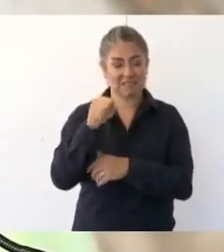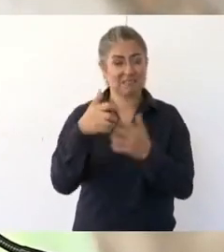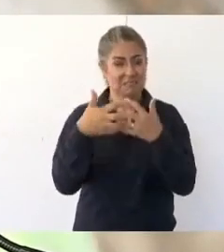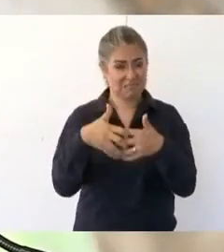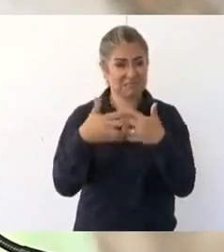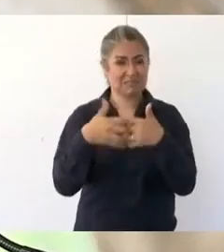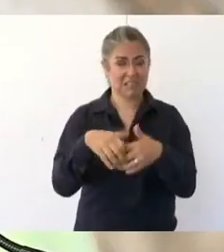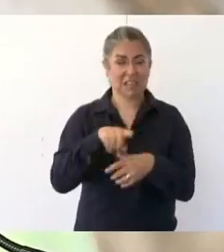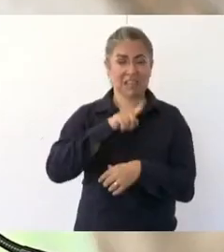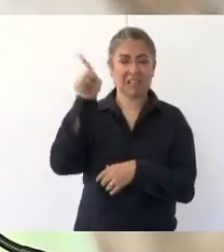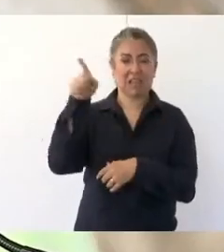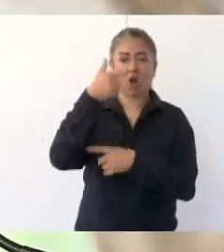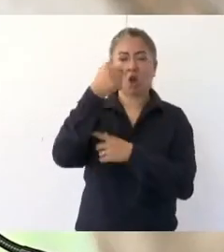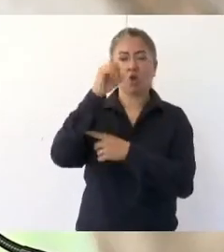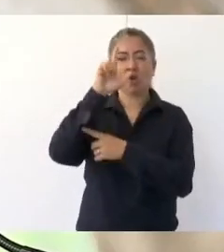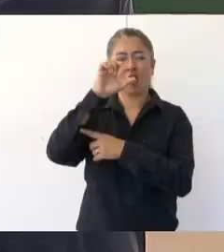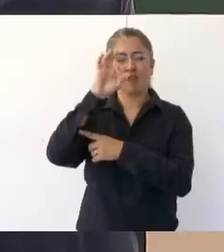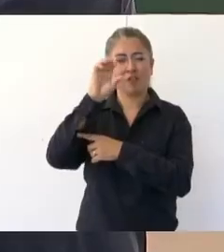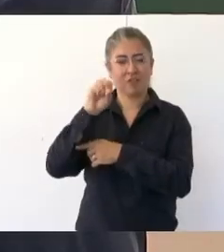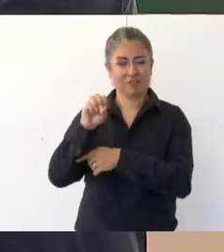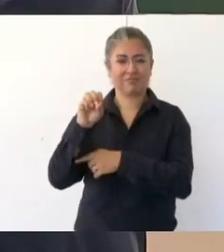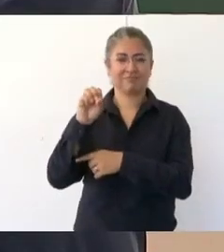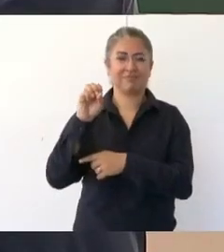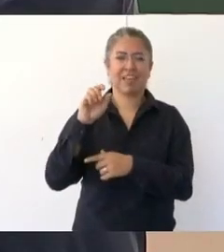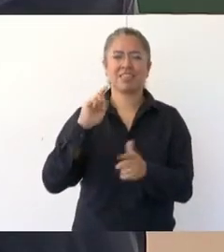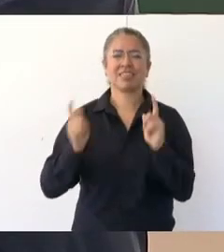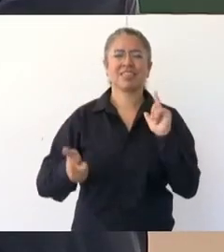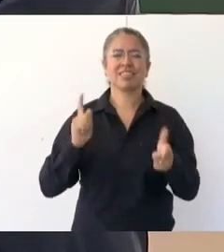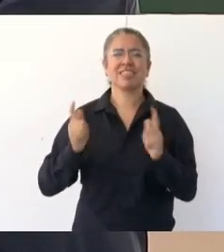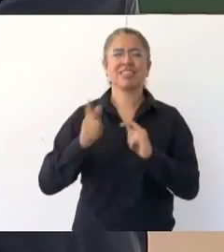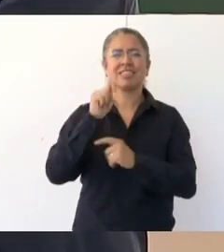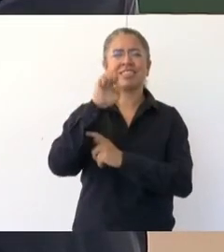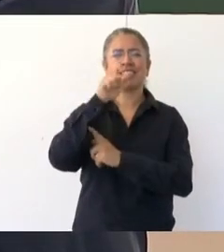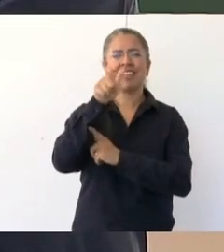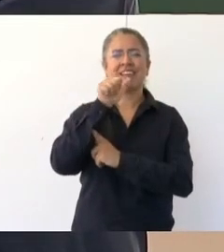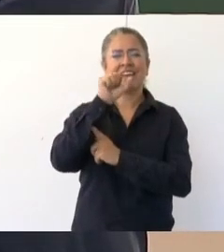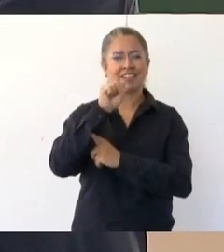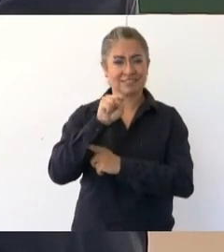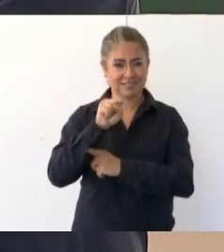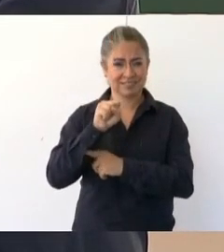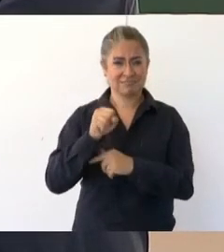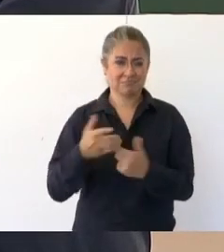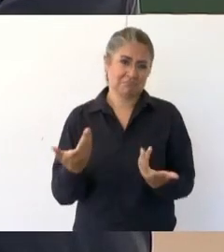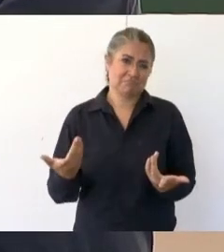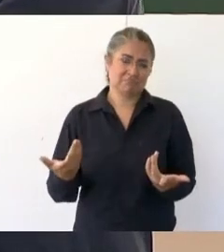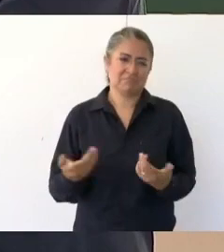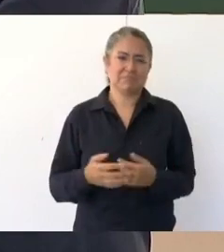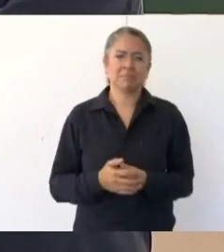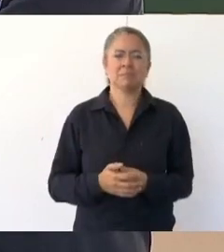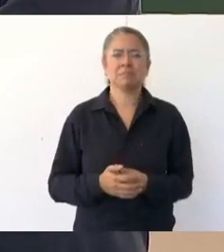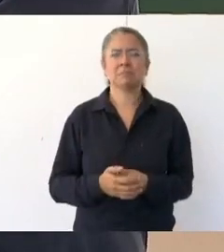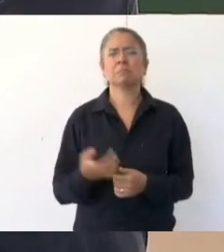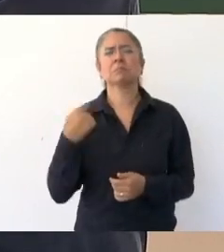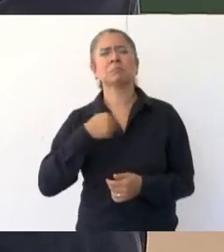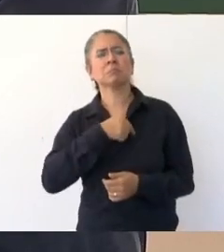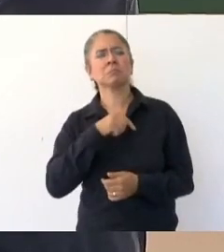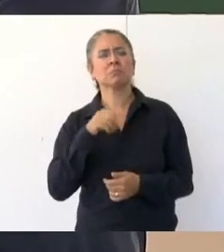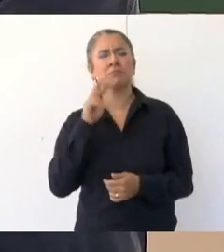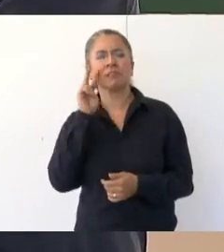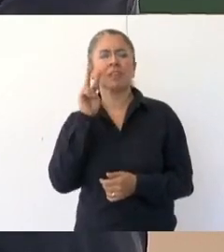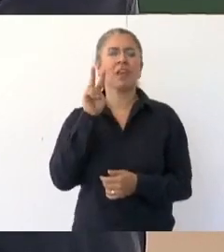en el Golfo, en Texas. Y nosotros le echamos ojo a